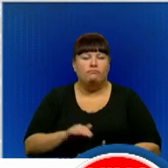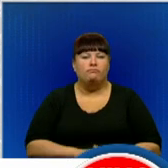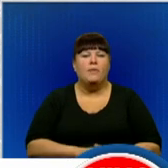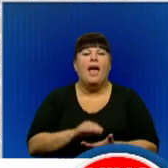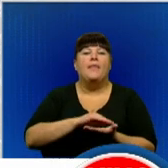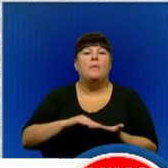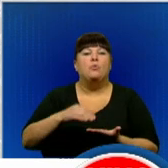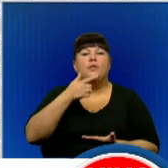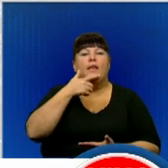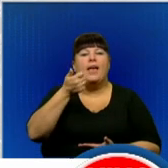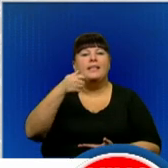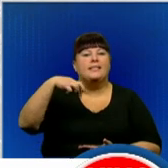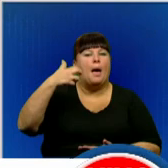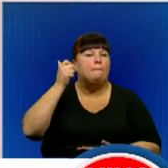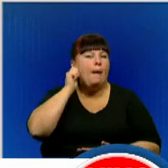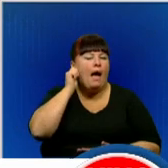diputadas apagó